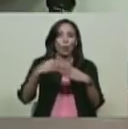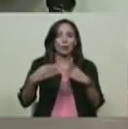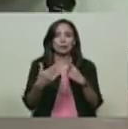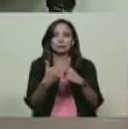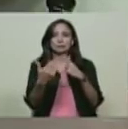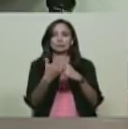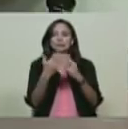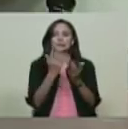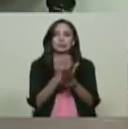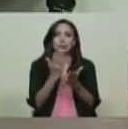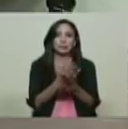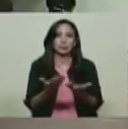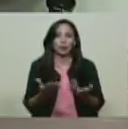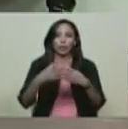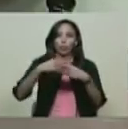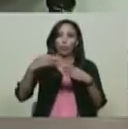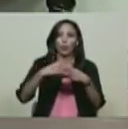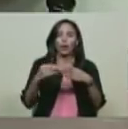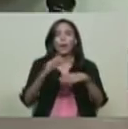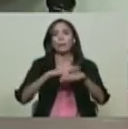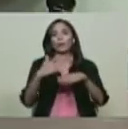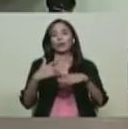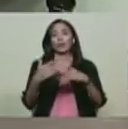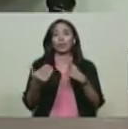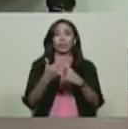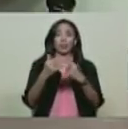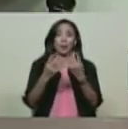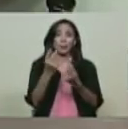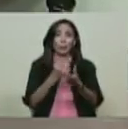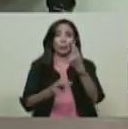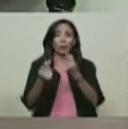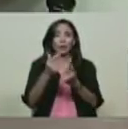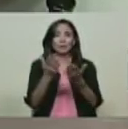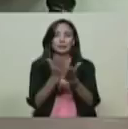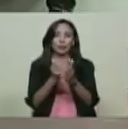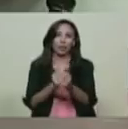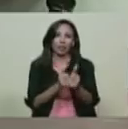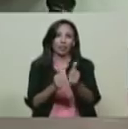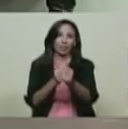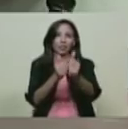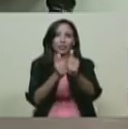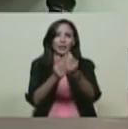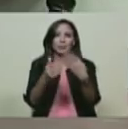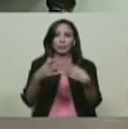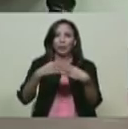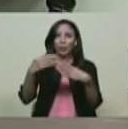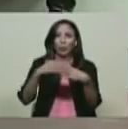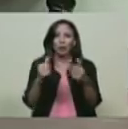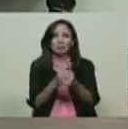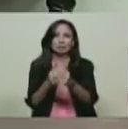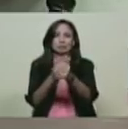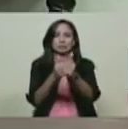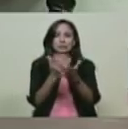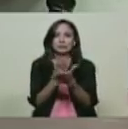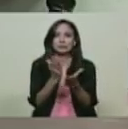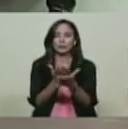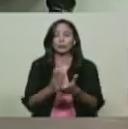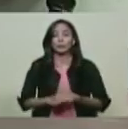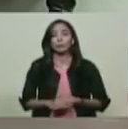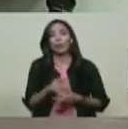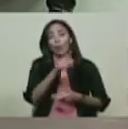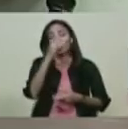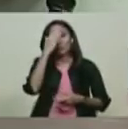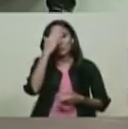para hacerle frente a la guerra económica, a la persecución financiera contra nuestro país. Deben saber